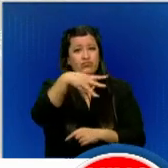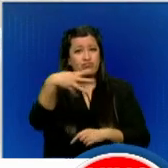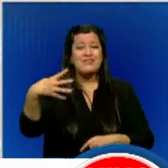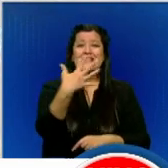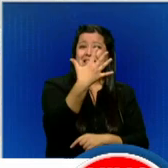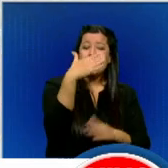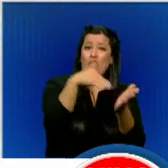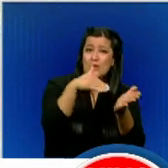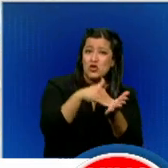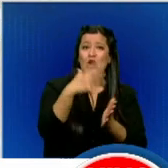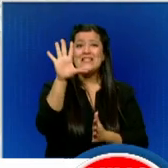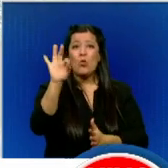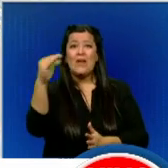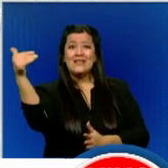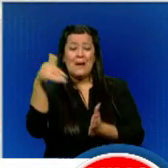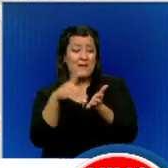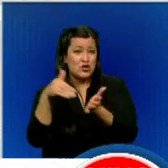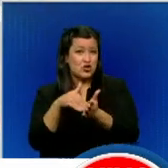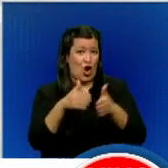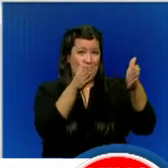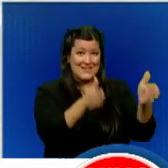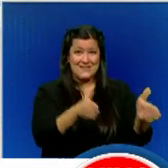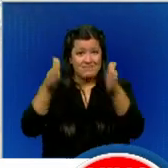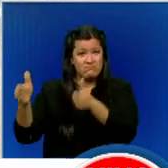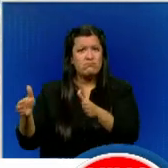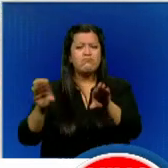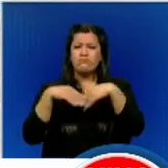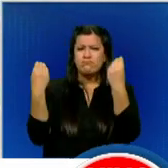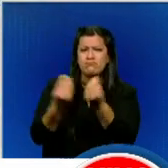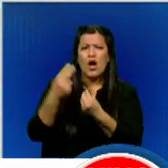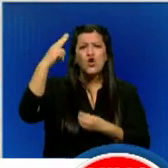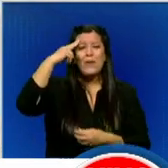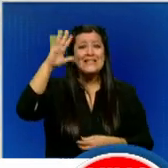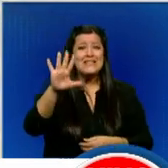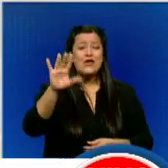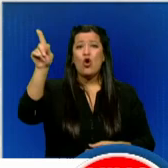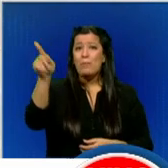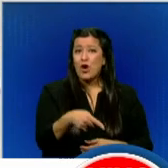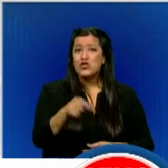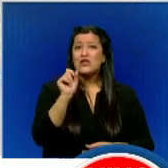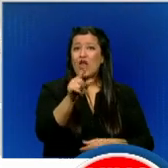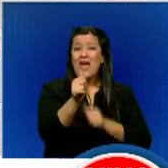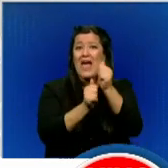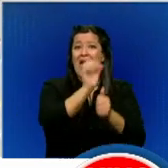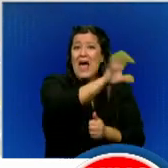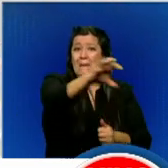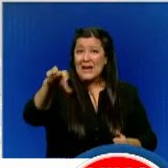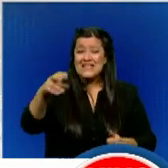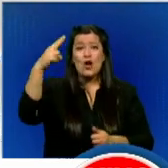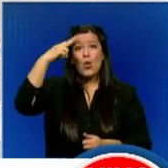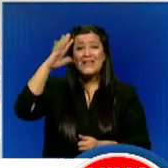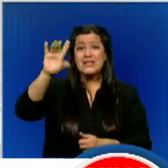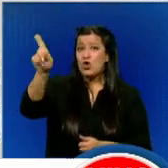50 millones nos encontramos con que el 95 por ciento de las empresas argentinas